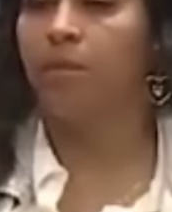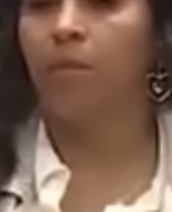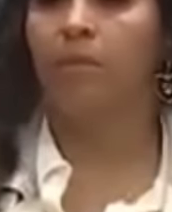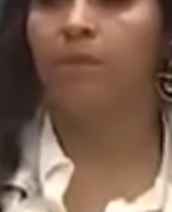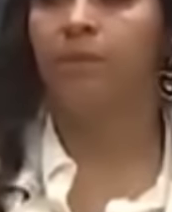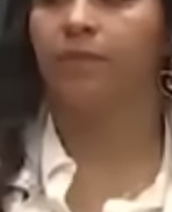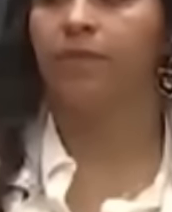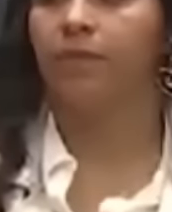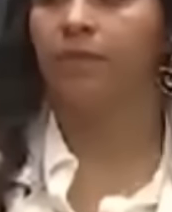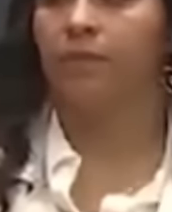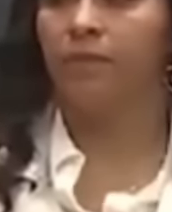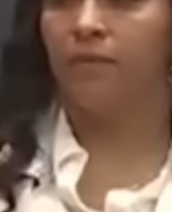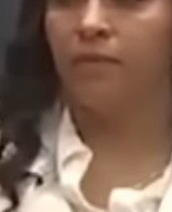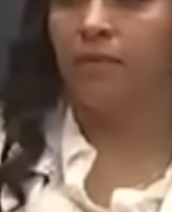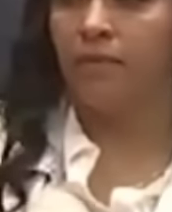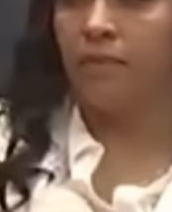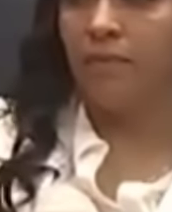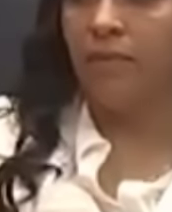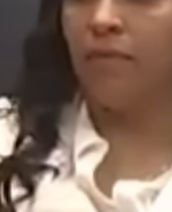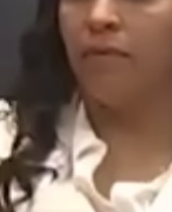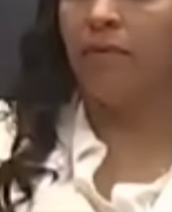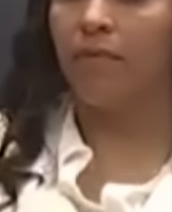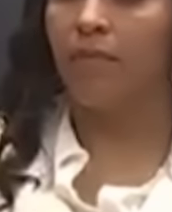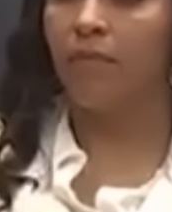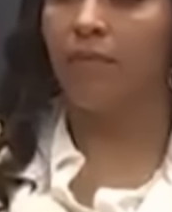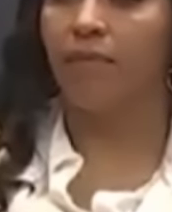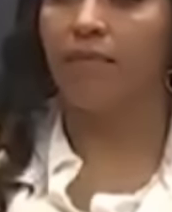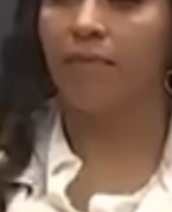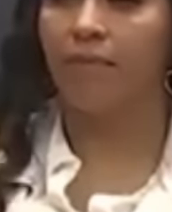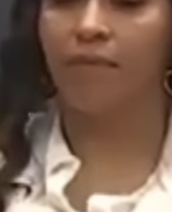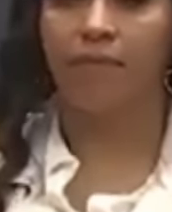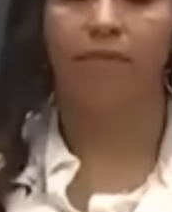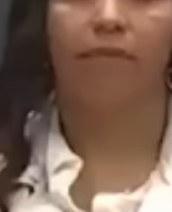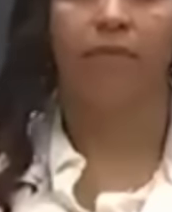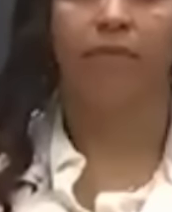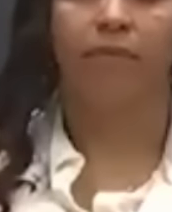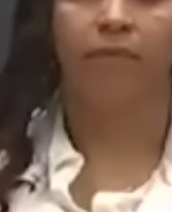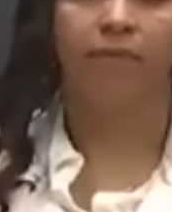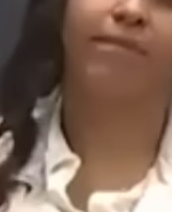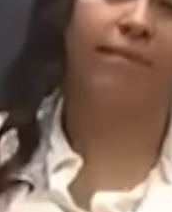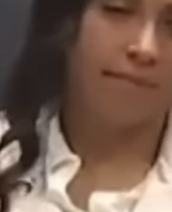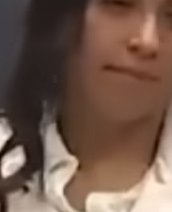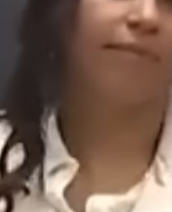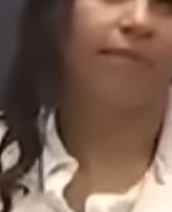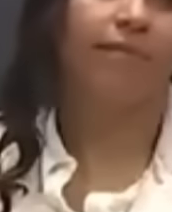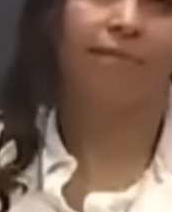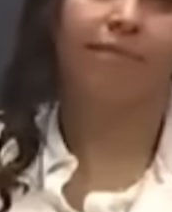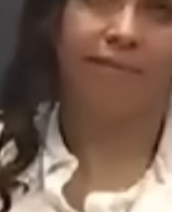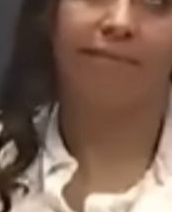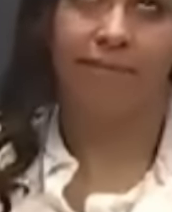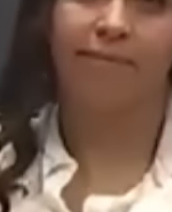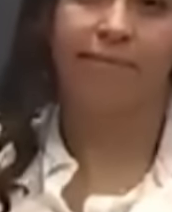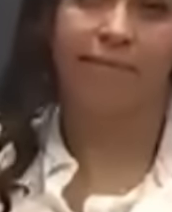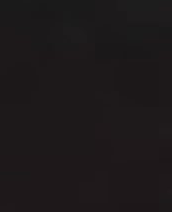están votando en contra de los programas de bienestar, porque todavía tienen el cinismo luego de decir que ustedes también